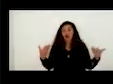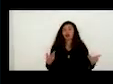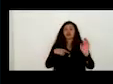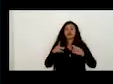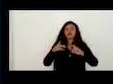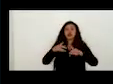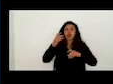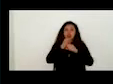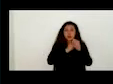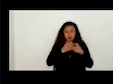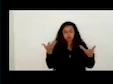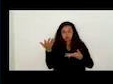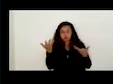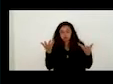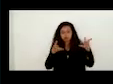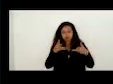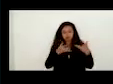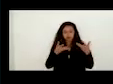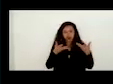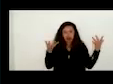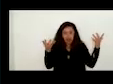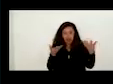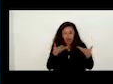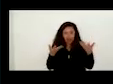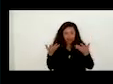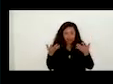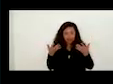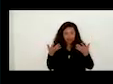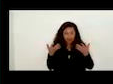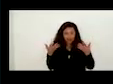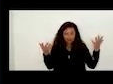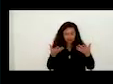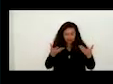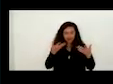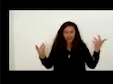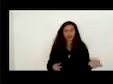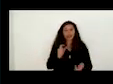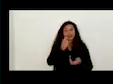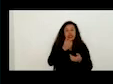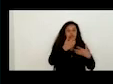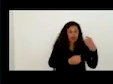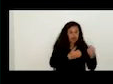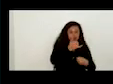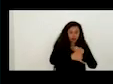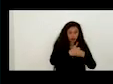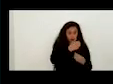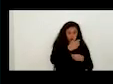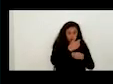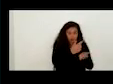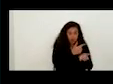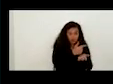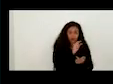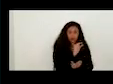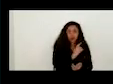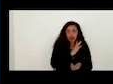realizados, sabemos que la pequeña porción de grasa que contiene la leche y el yogur, si